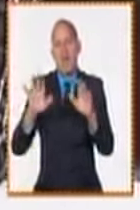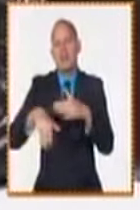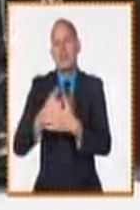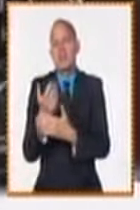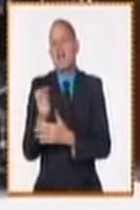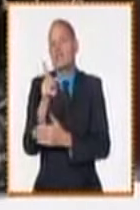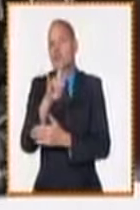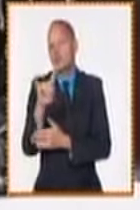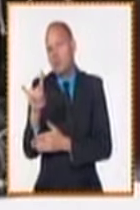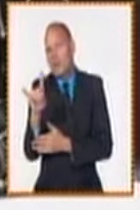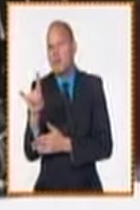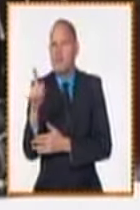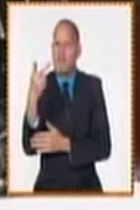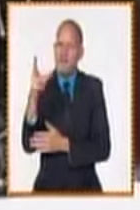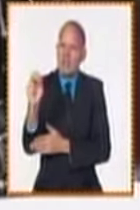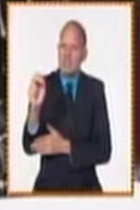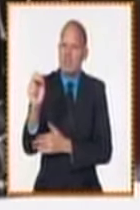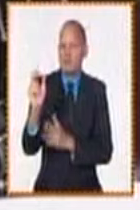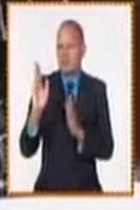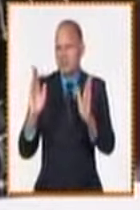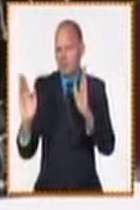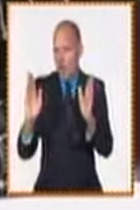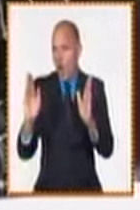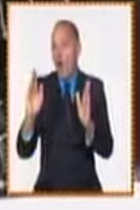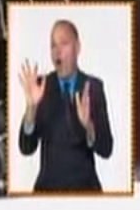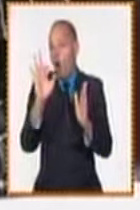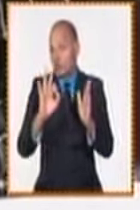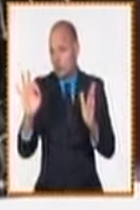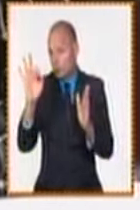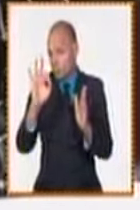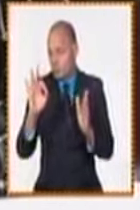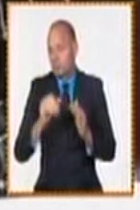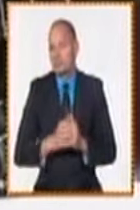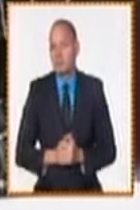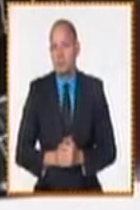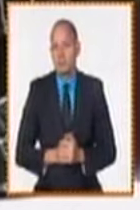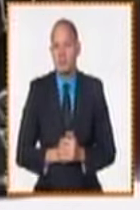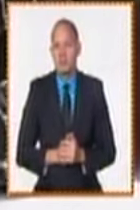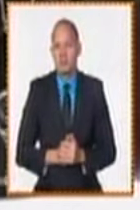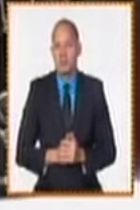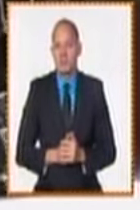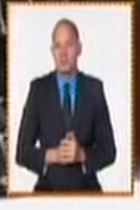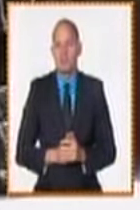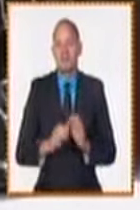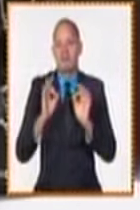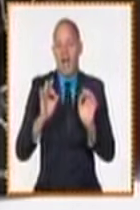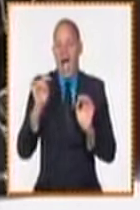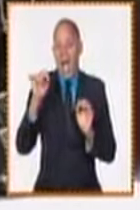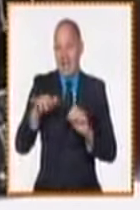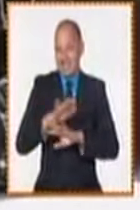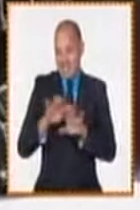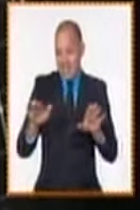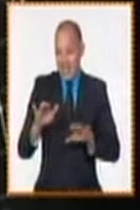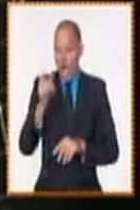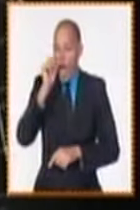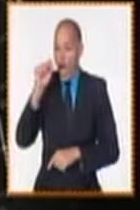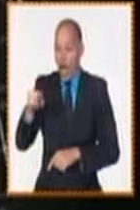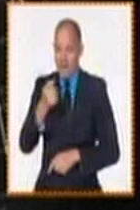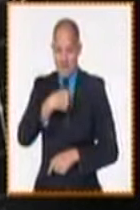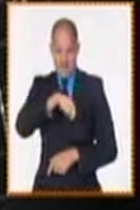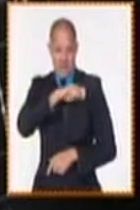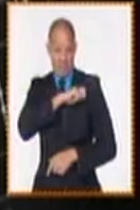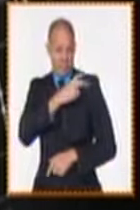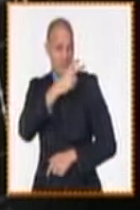19 para el 20 de octubre, en que el comandante español, teniente coronel Julián